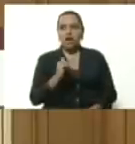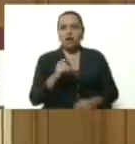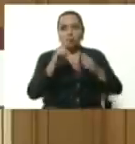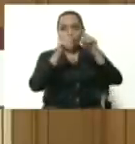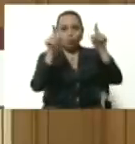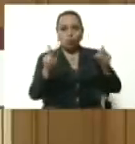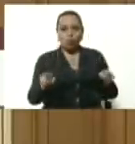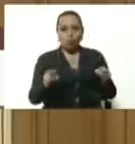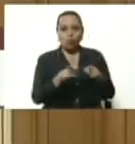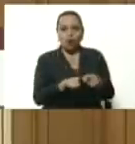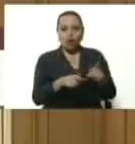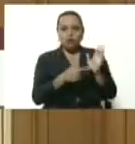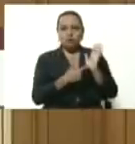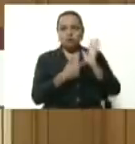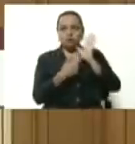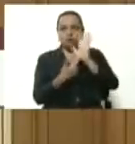cuadro.